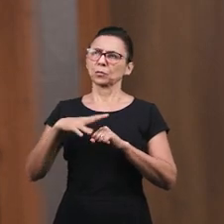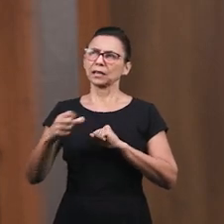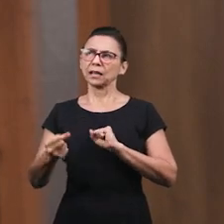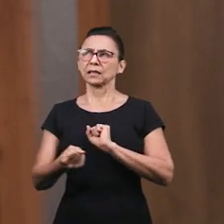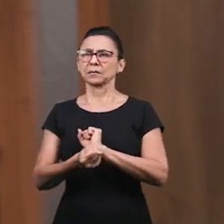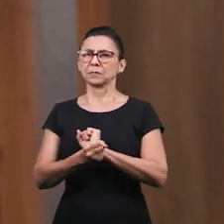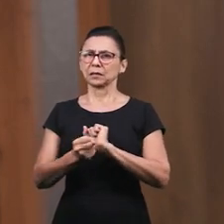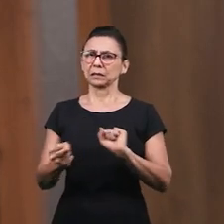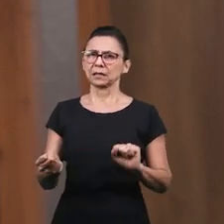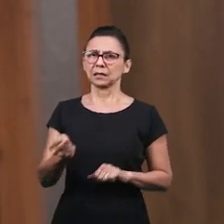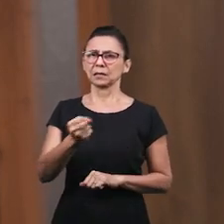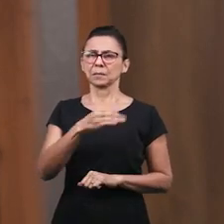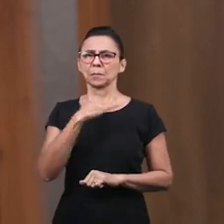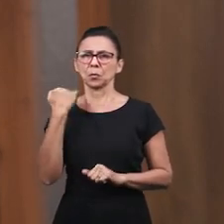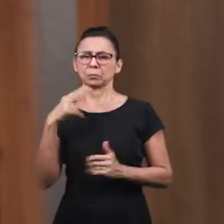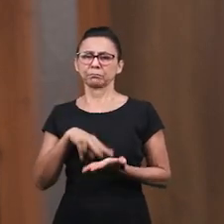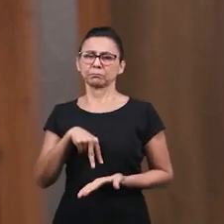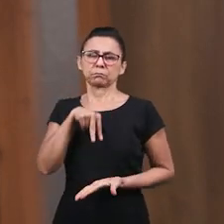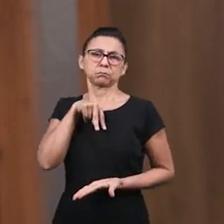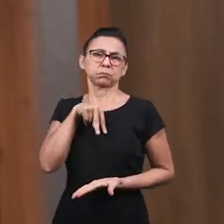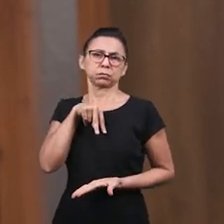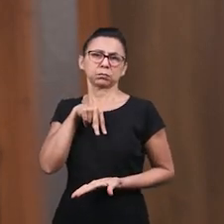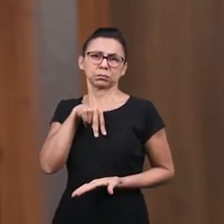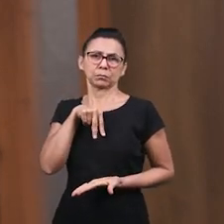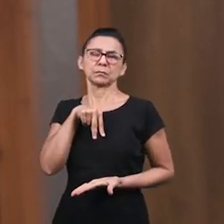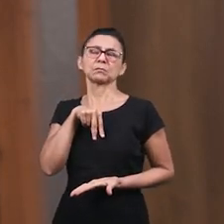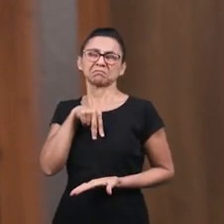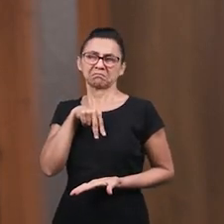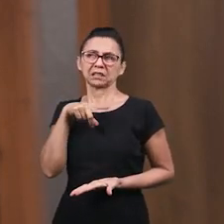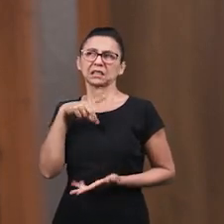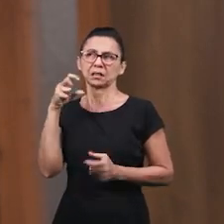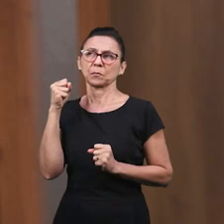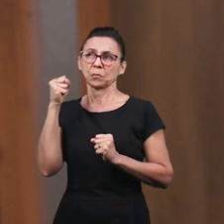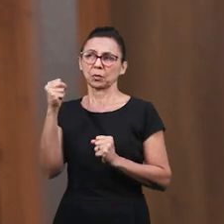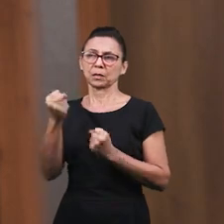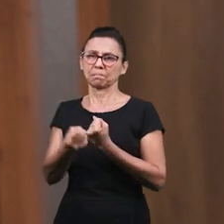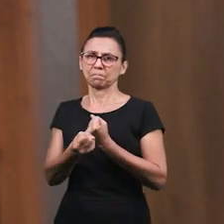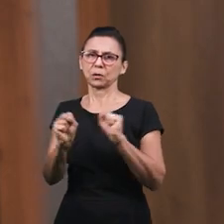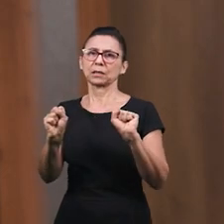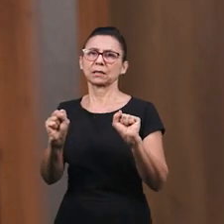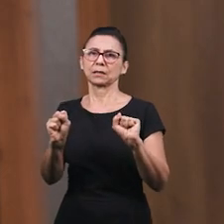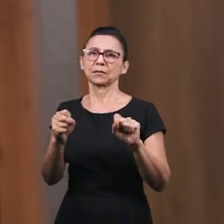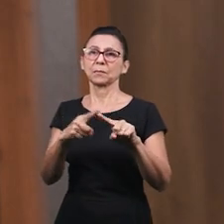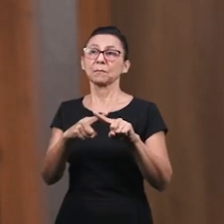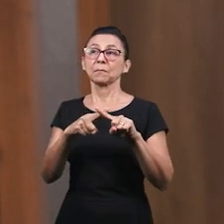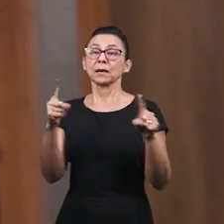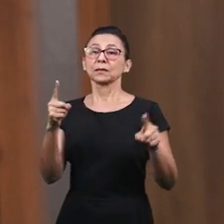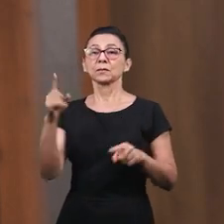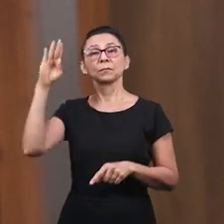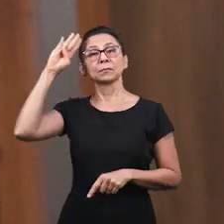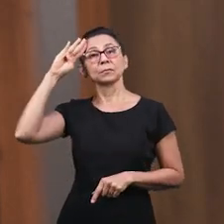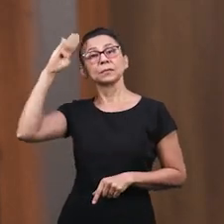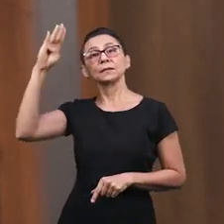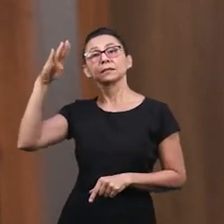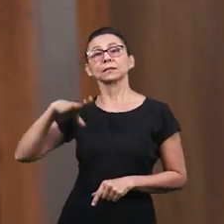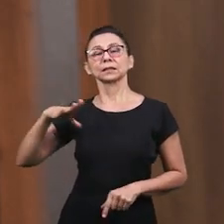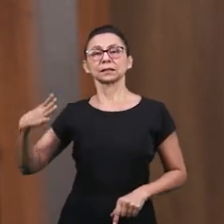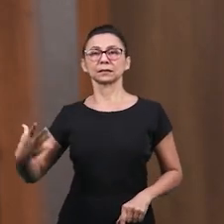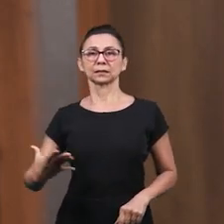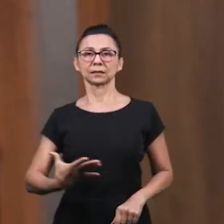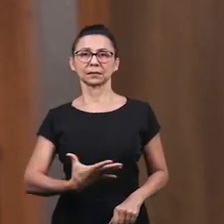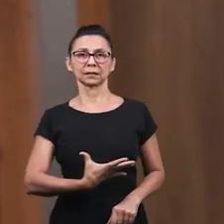para resucitar muertos. Jesús tiene poder para hacer lo imposible, pero el mayor milagro intermedios es